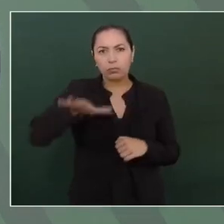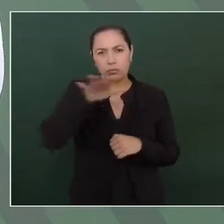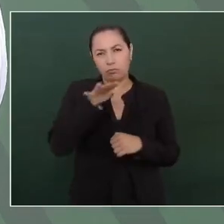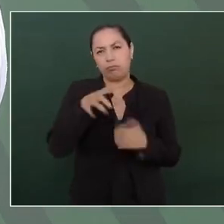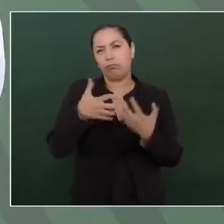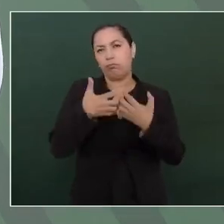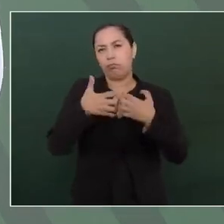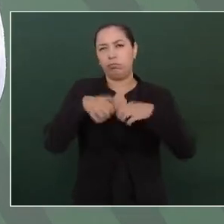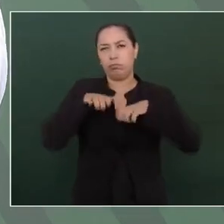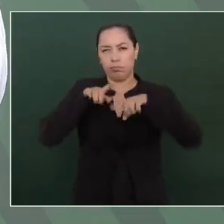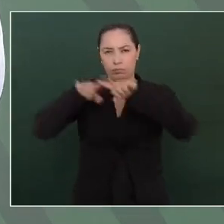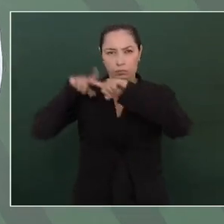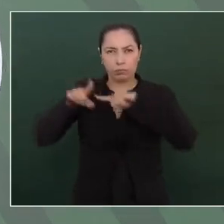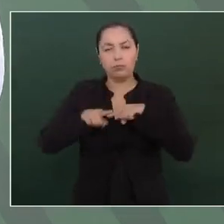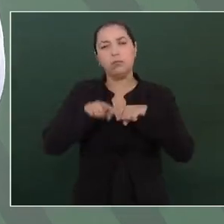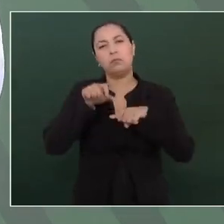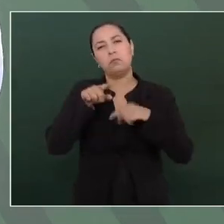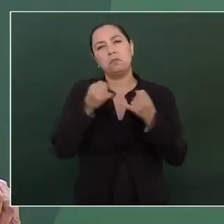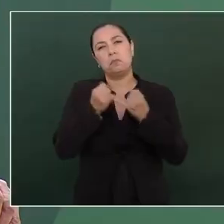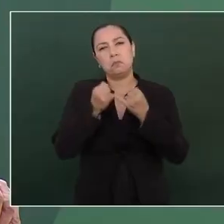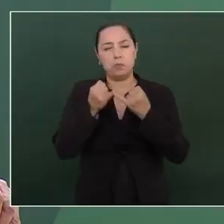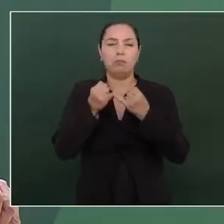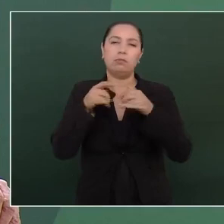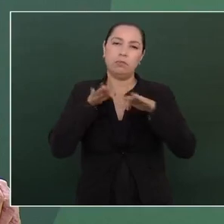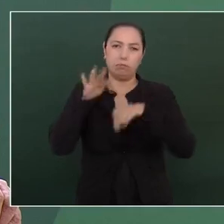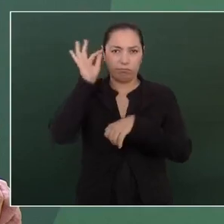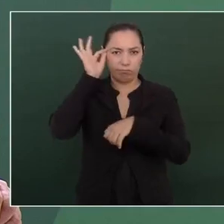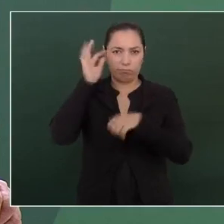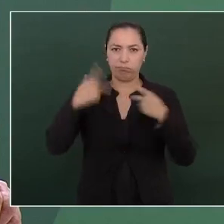de modo que de